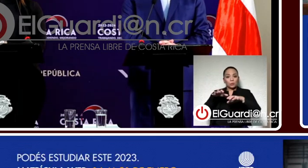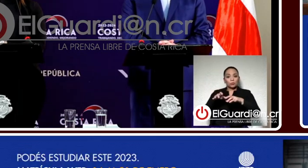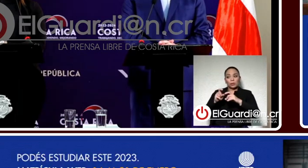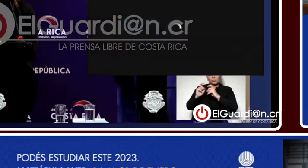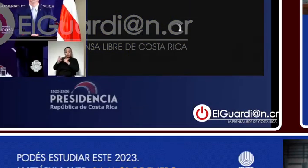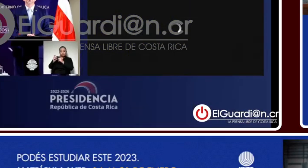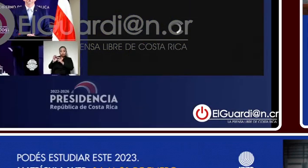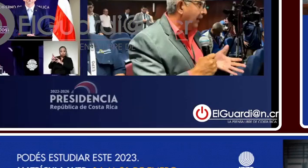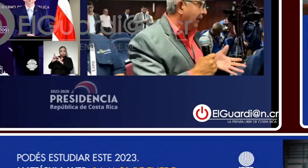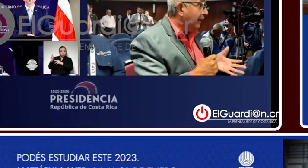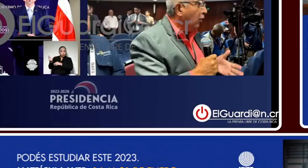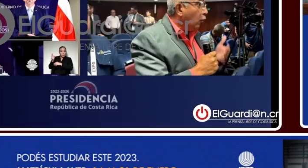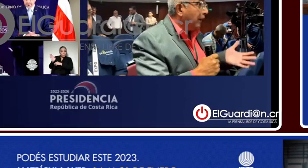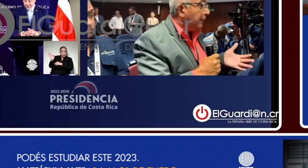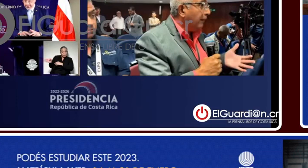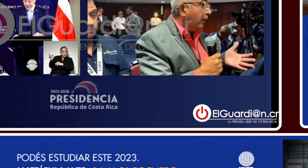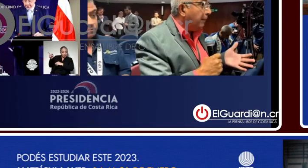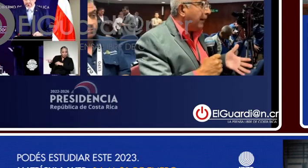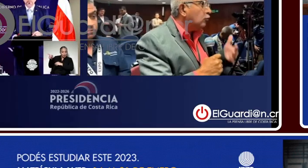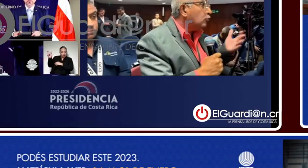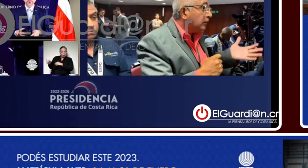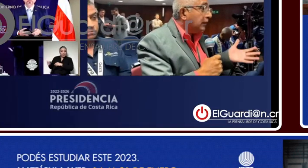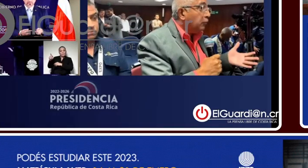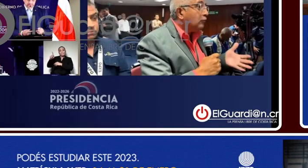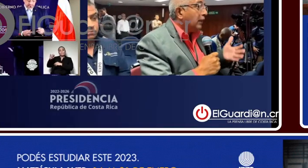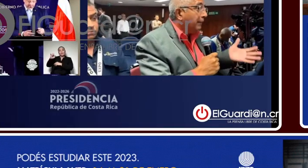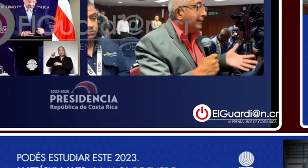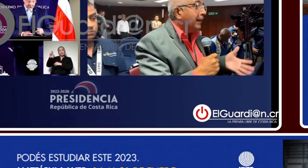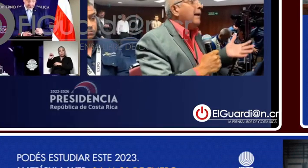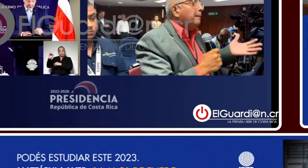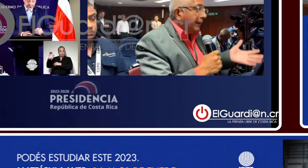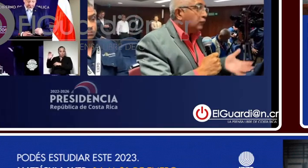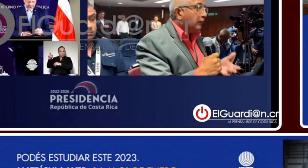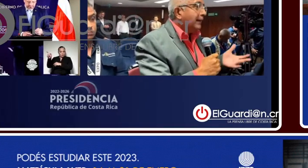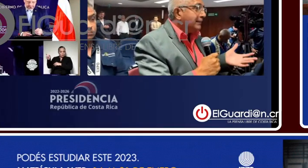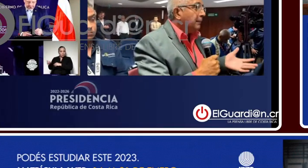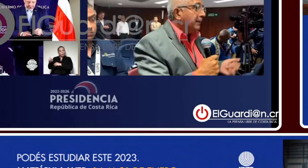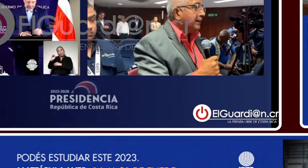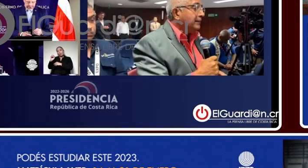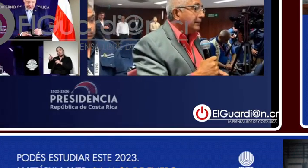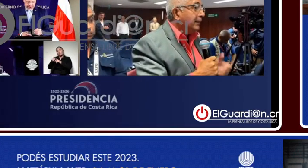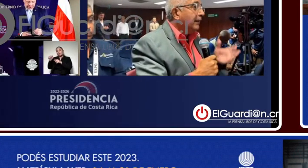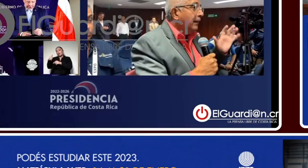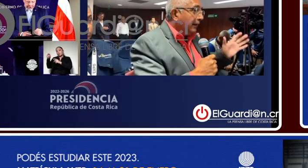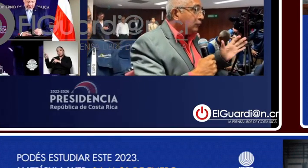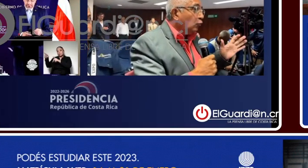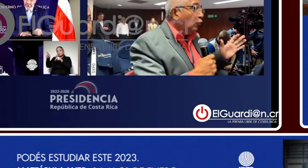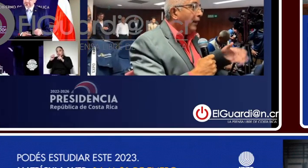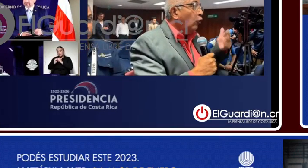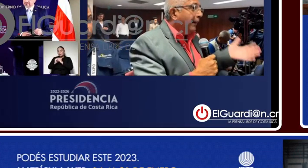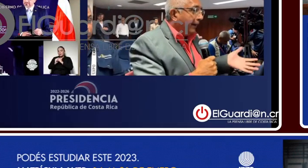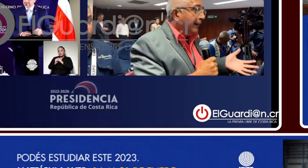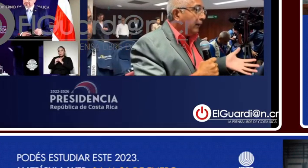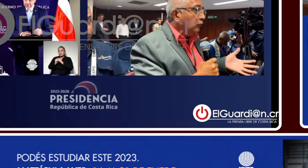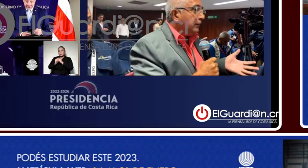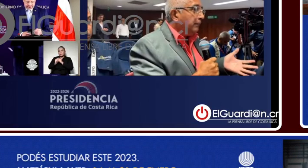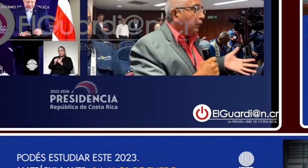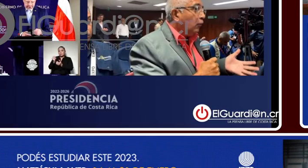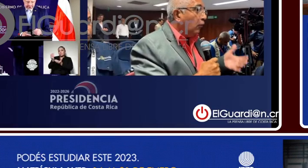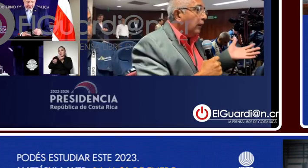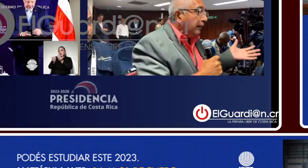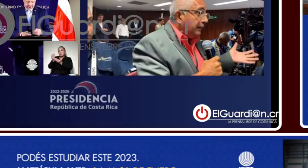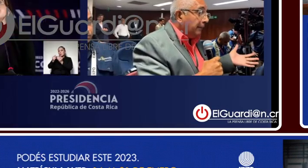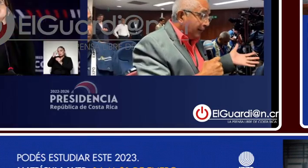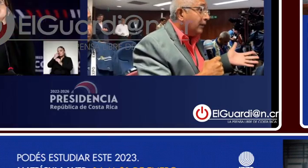únicamente para Piero Calandrelli o también fue para otro tipo, tal vez de personajes también que se hayan escudado en algún